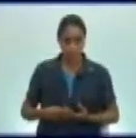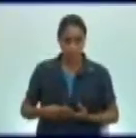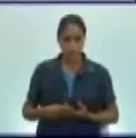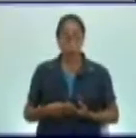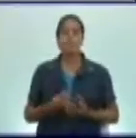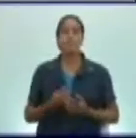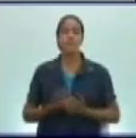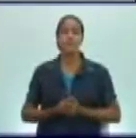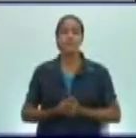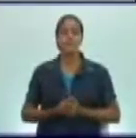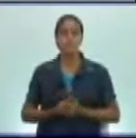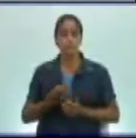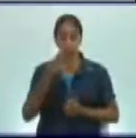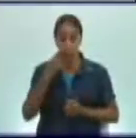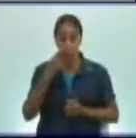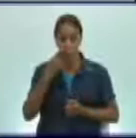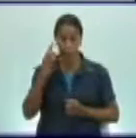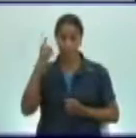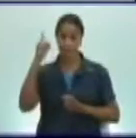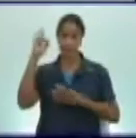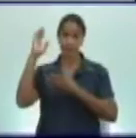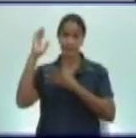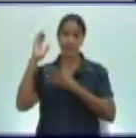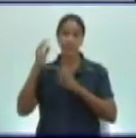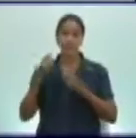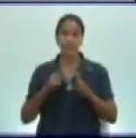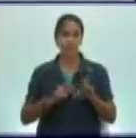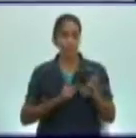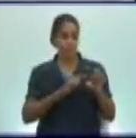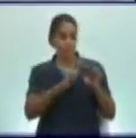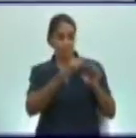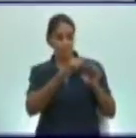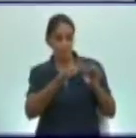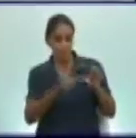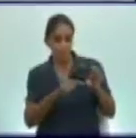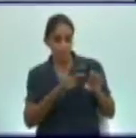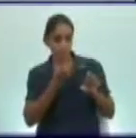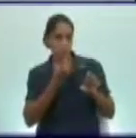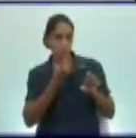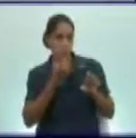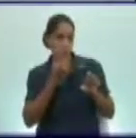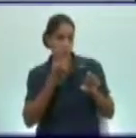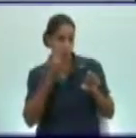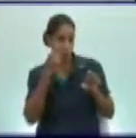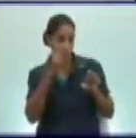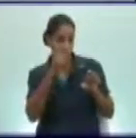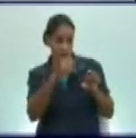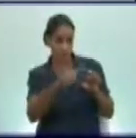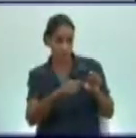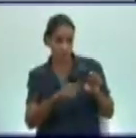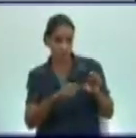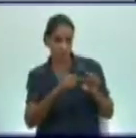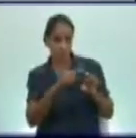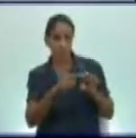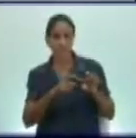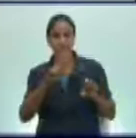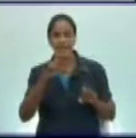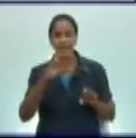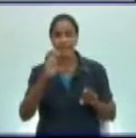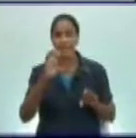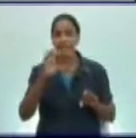peritoneo. Aquí les presento una imagen donde pueden ver ustedes el celoma. Vean